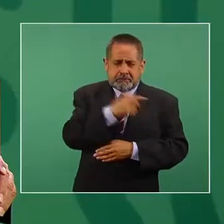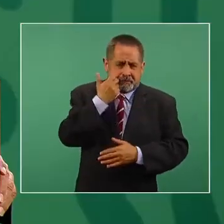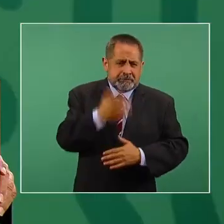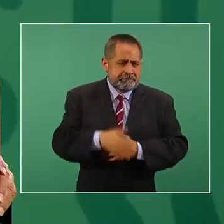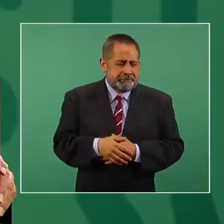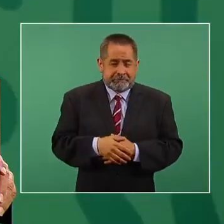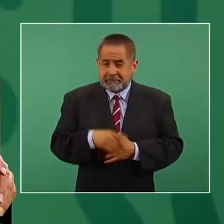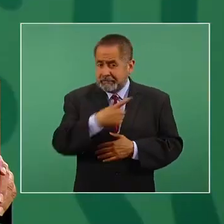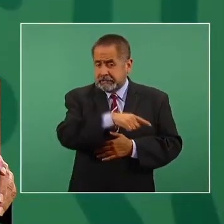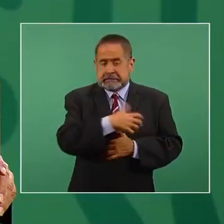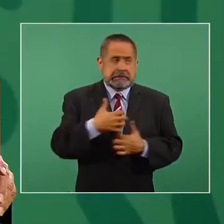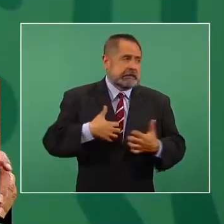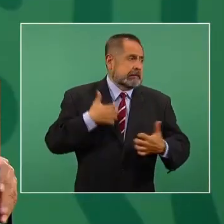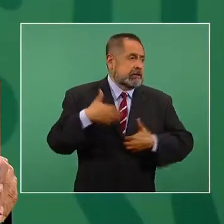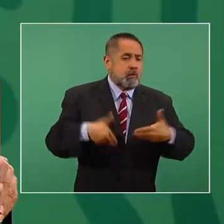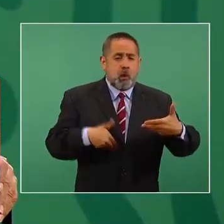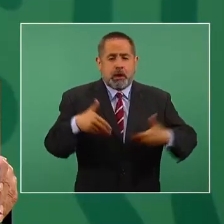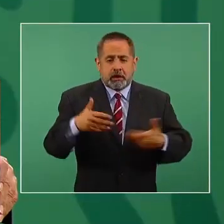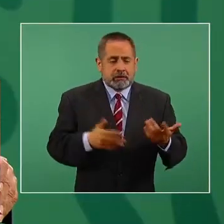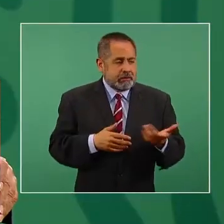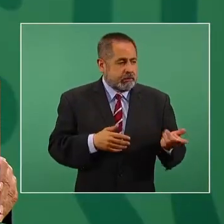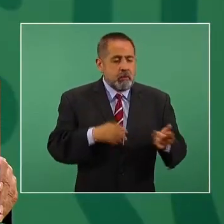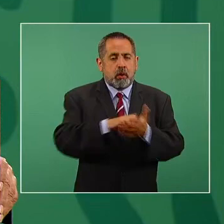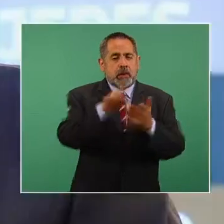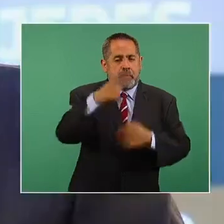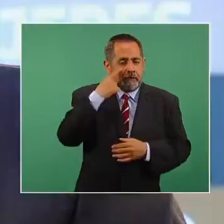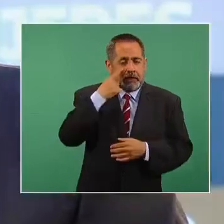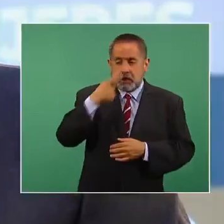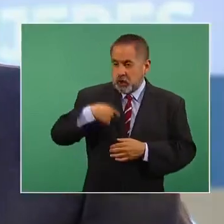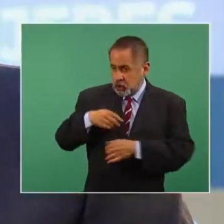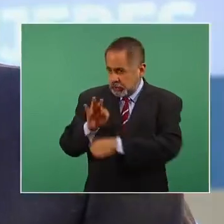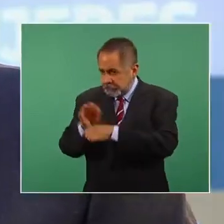les molesta muchísimo que se atienda a los pobres,